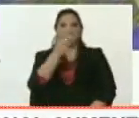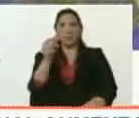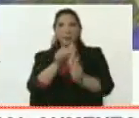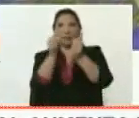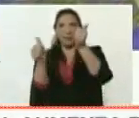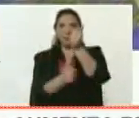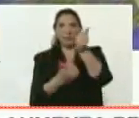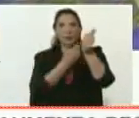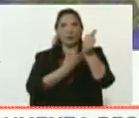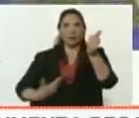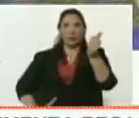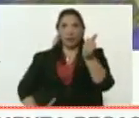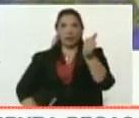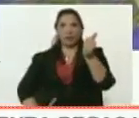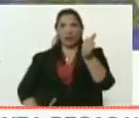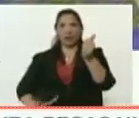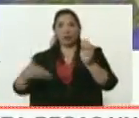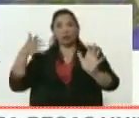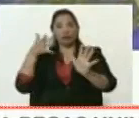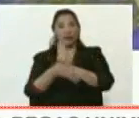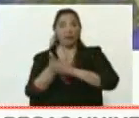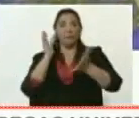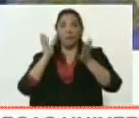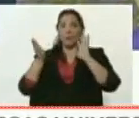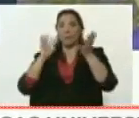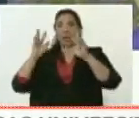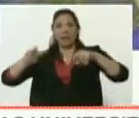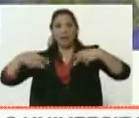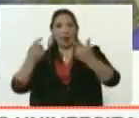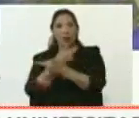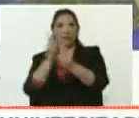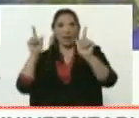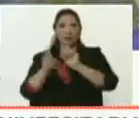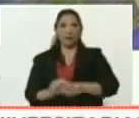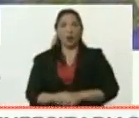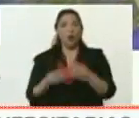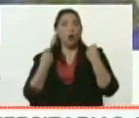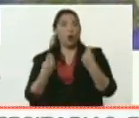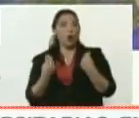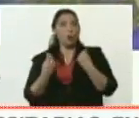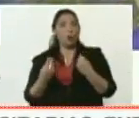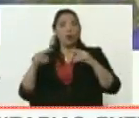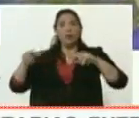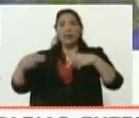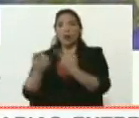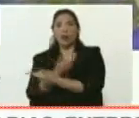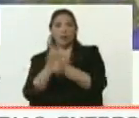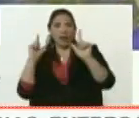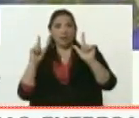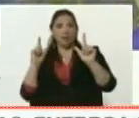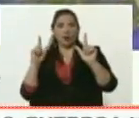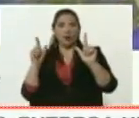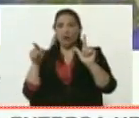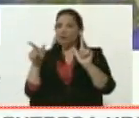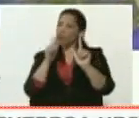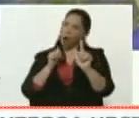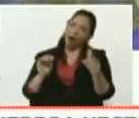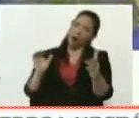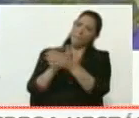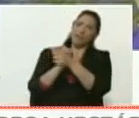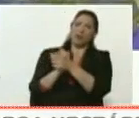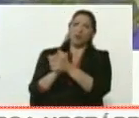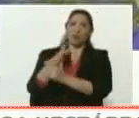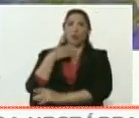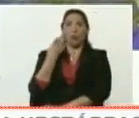conferencia sobre el neoliberalismo, cómo el neoliberalismo es enemigo de la